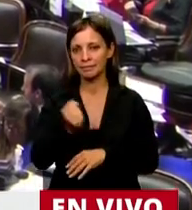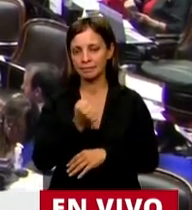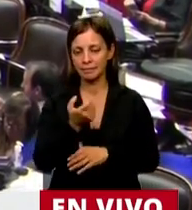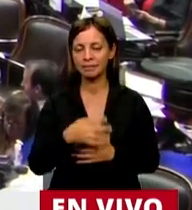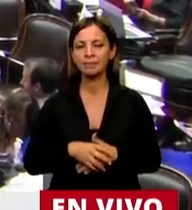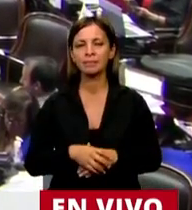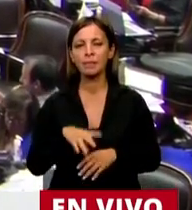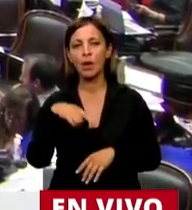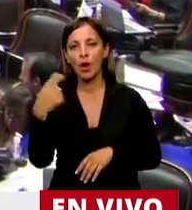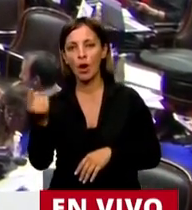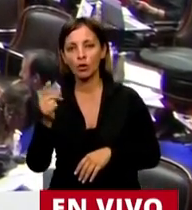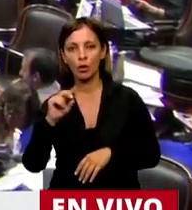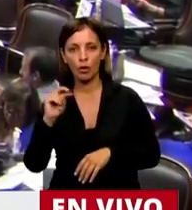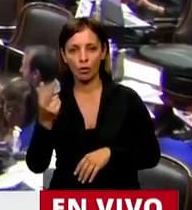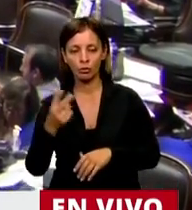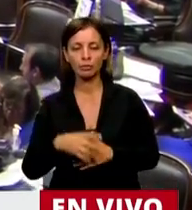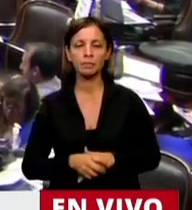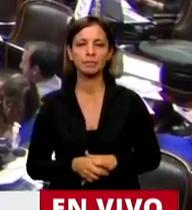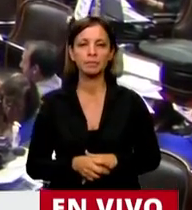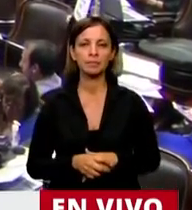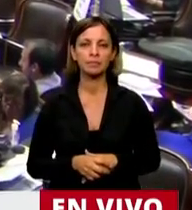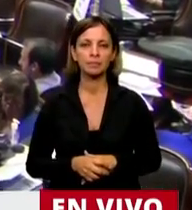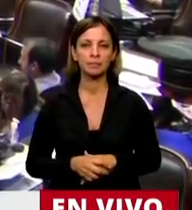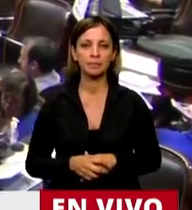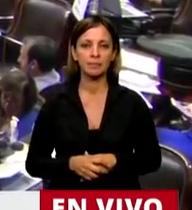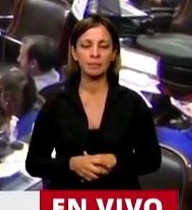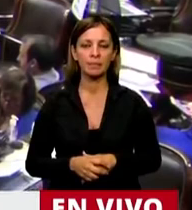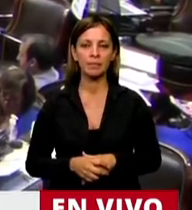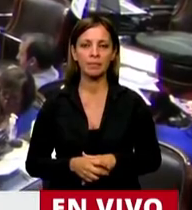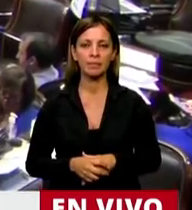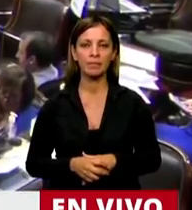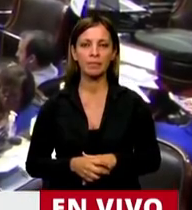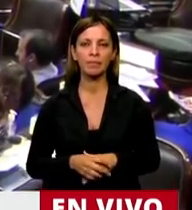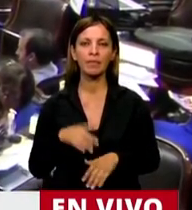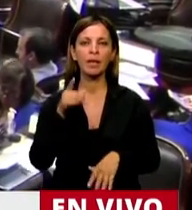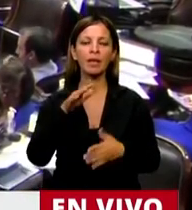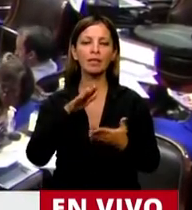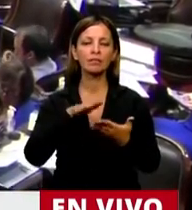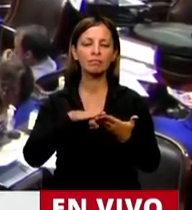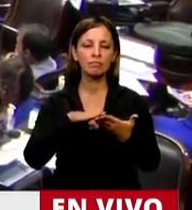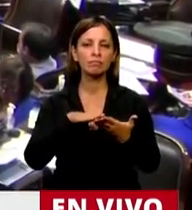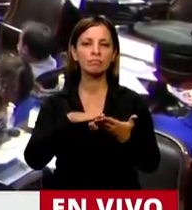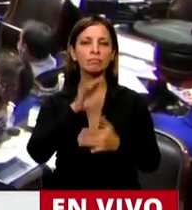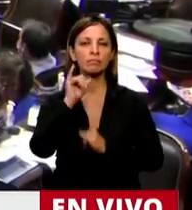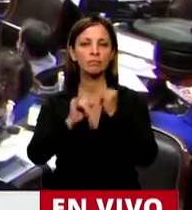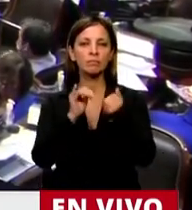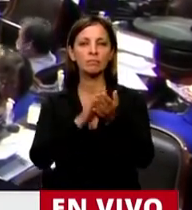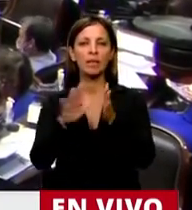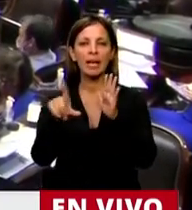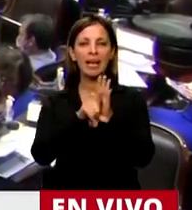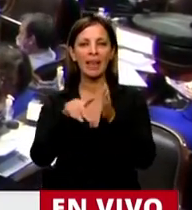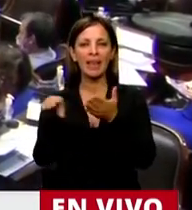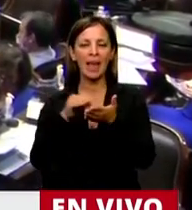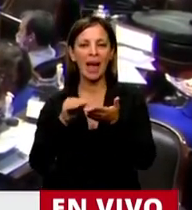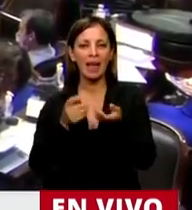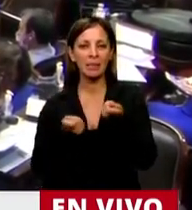Los otros dos son de forma. Y me voy a comenzar refiriendo a la Ley de Administración Financiera,